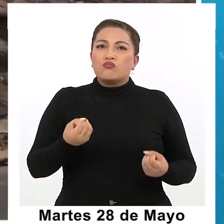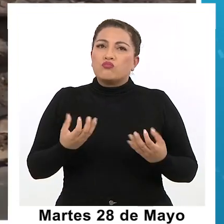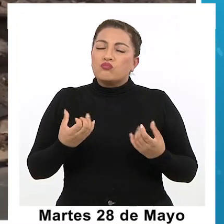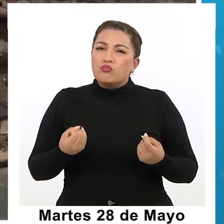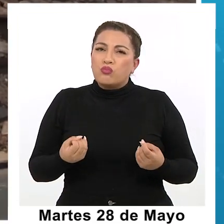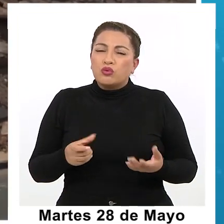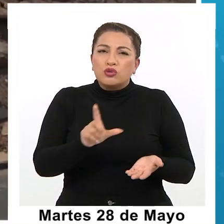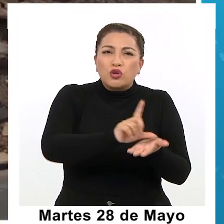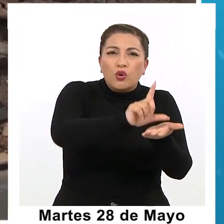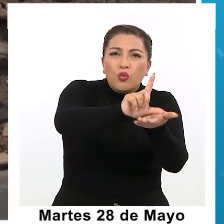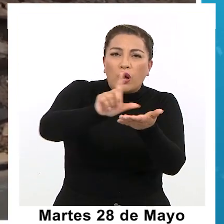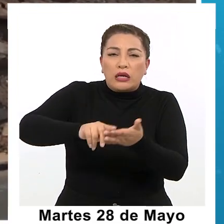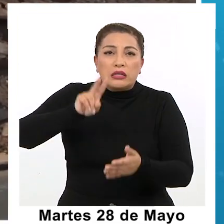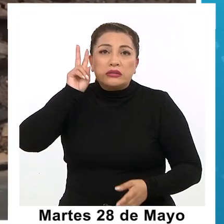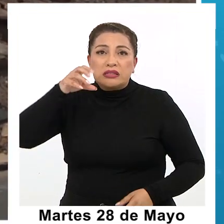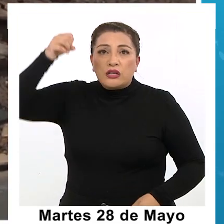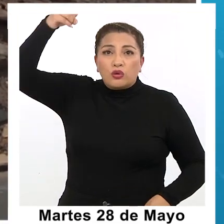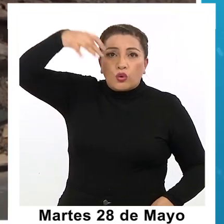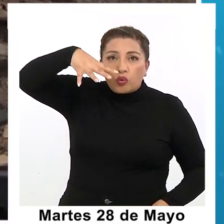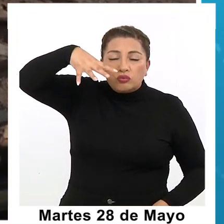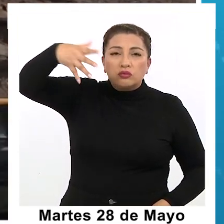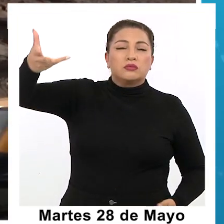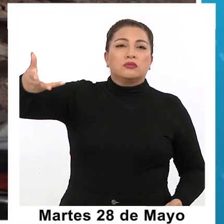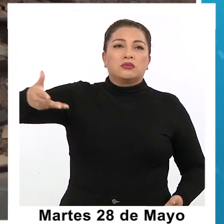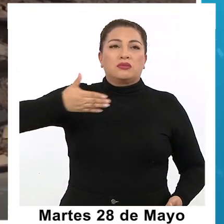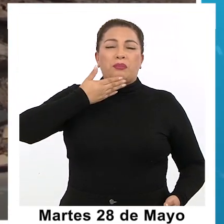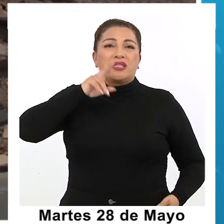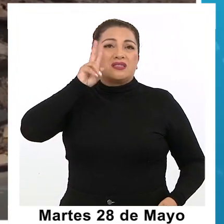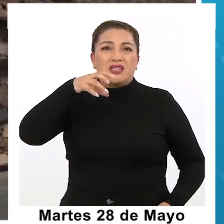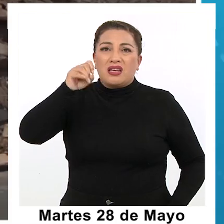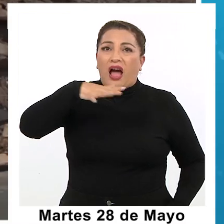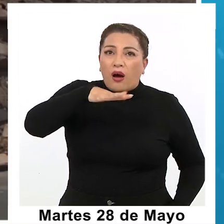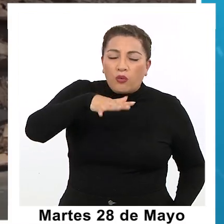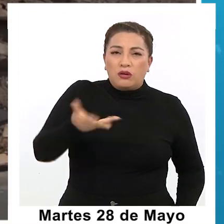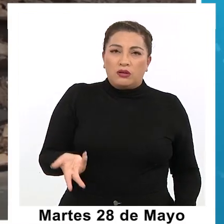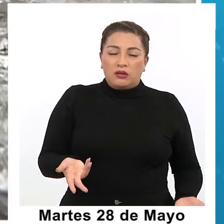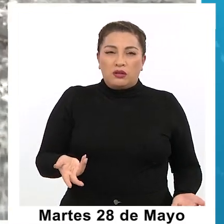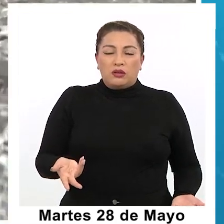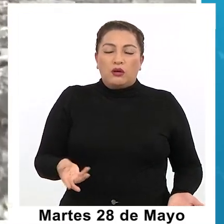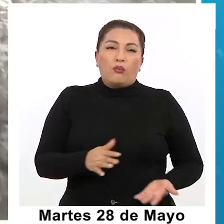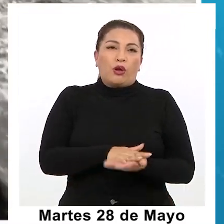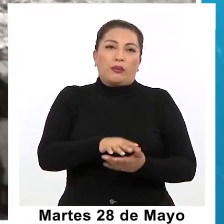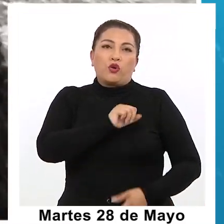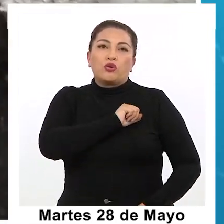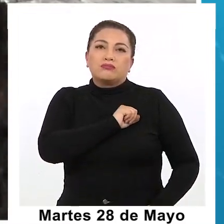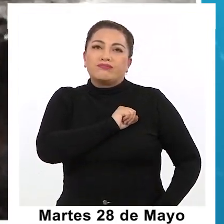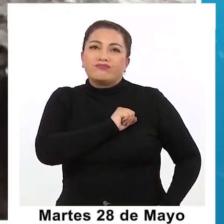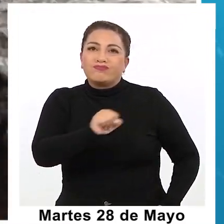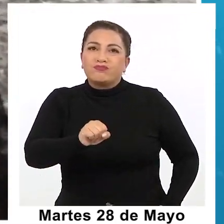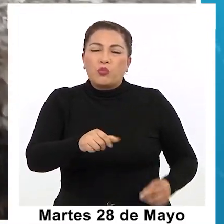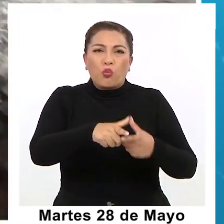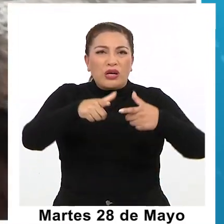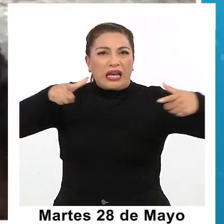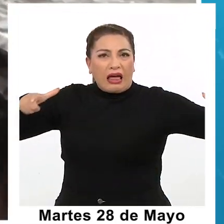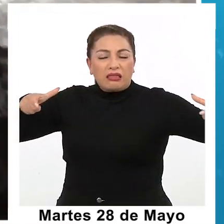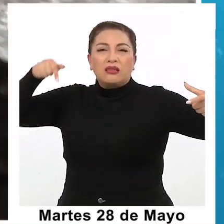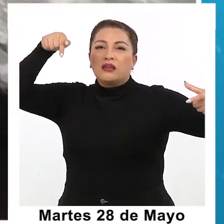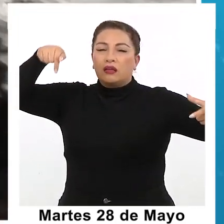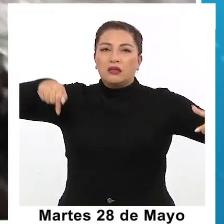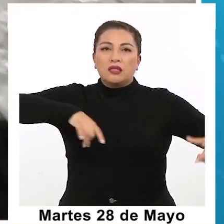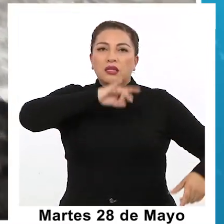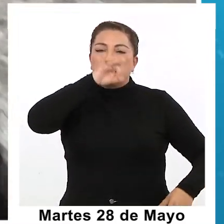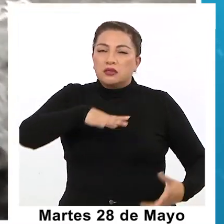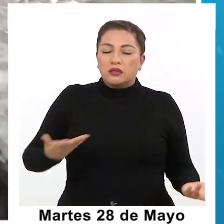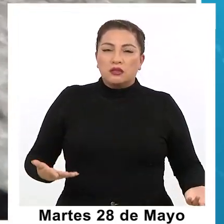zonas sin electricidad. Sí, Ahí claro. van a haber zonas sin agua. Entonces, ¿cómo es posible que una capital, una metrópolis como Ujú, Santiago de